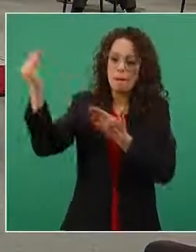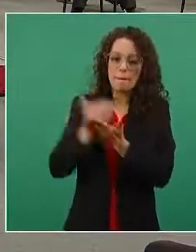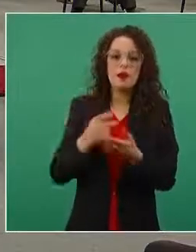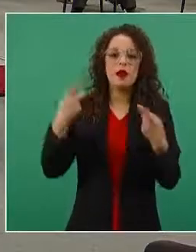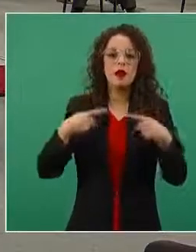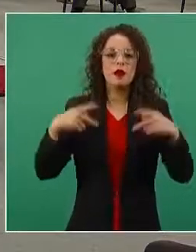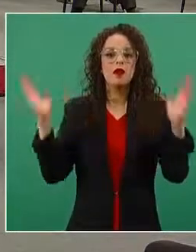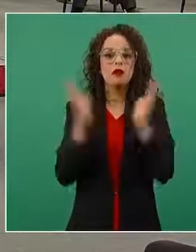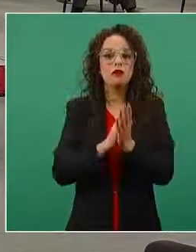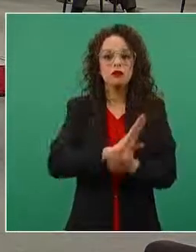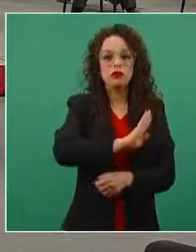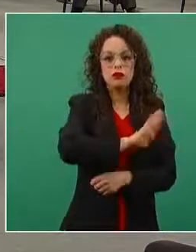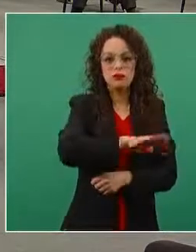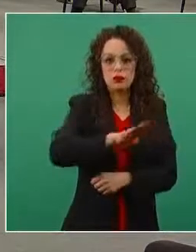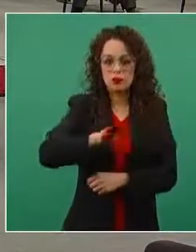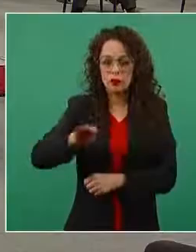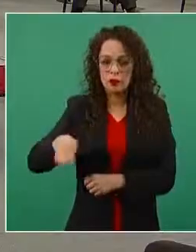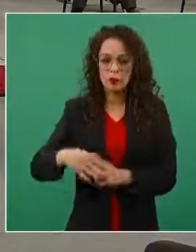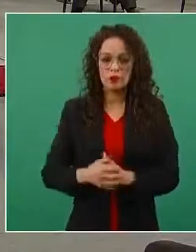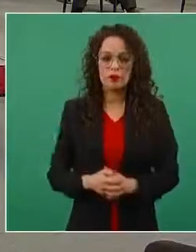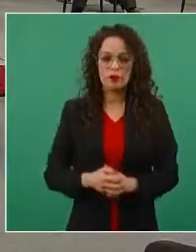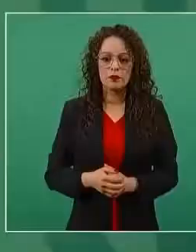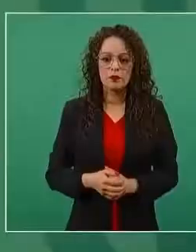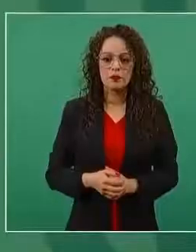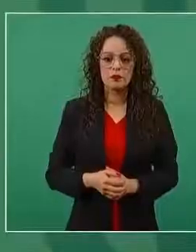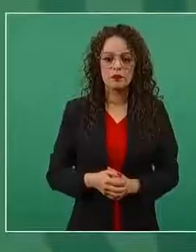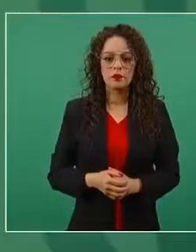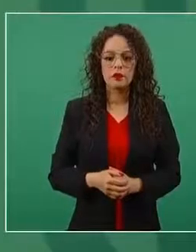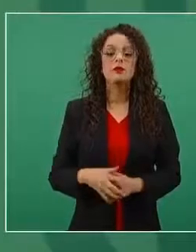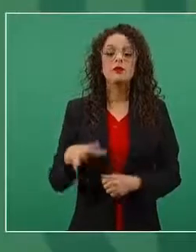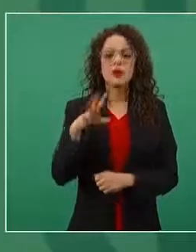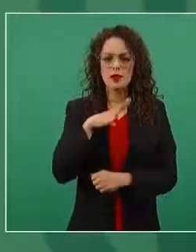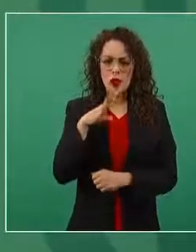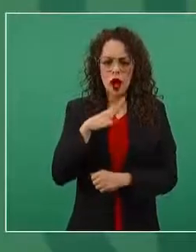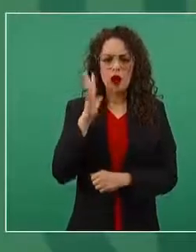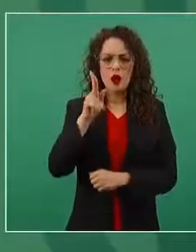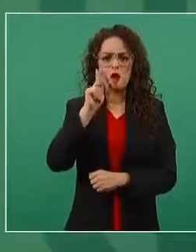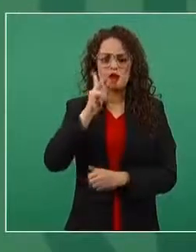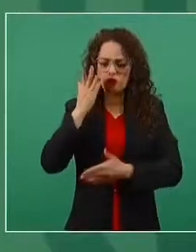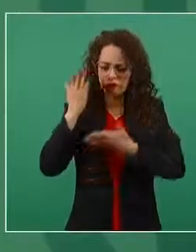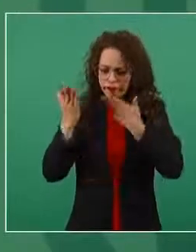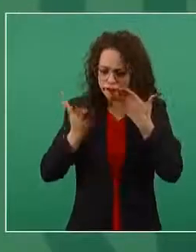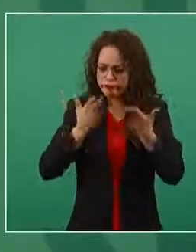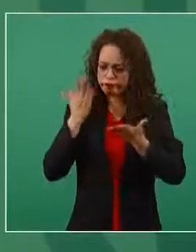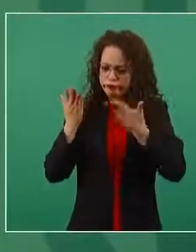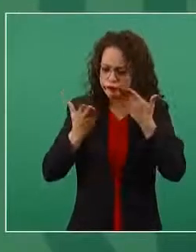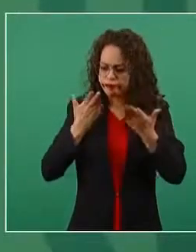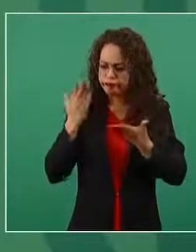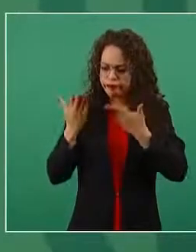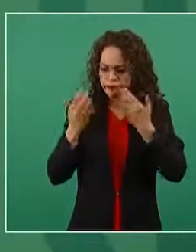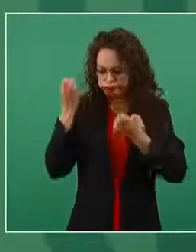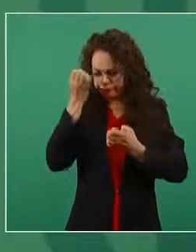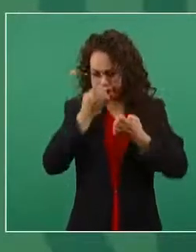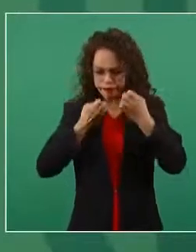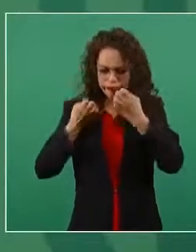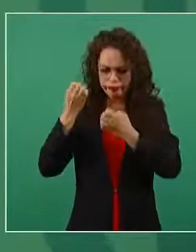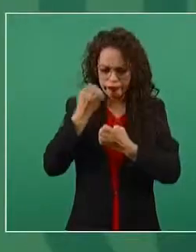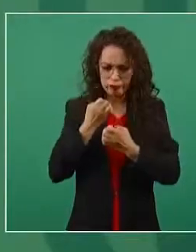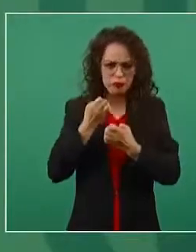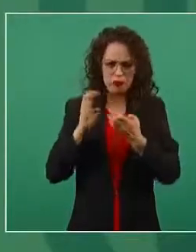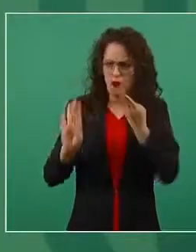fallecimientos. Y ya hay estudios que se están realizando en el